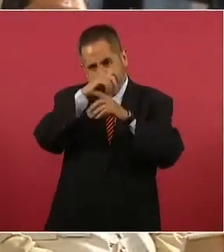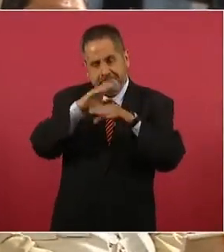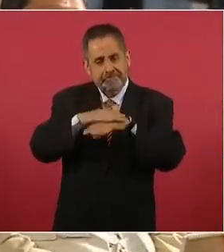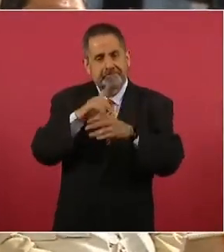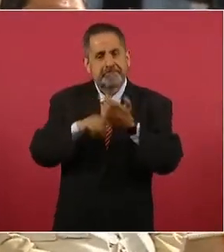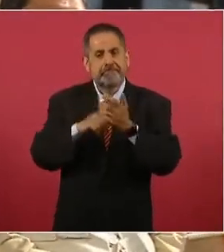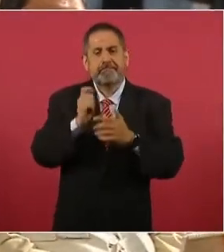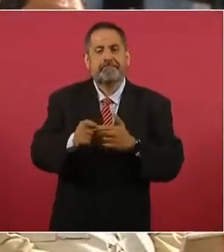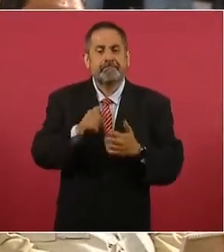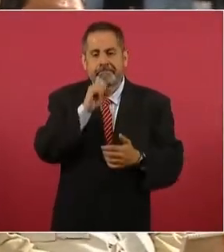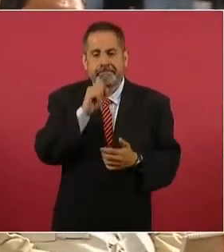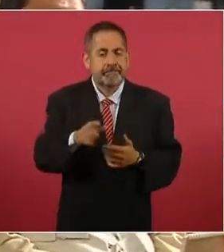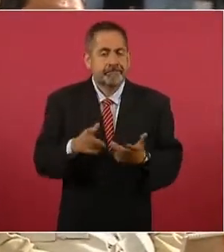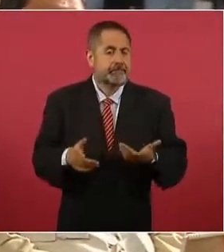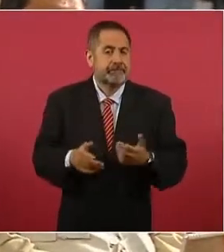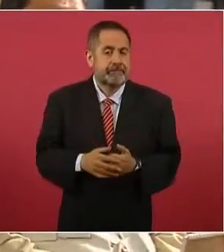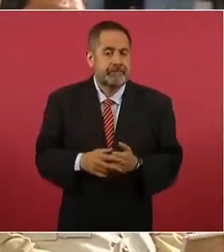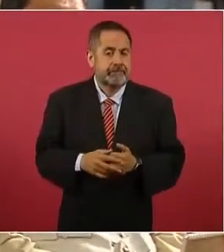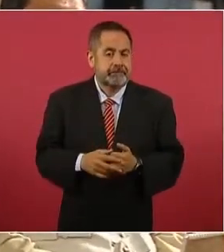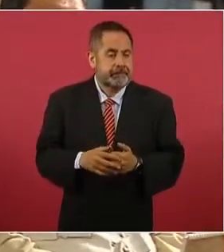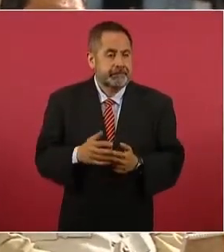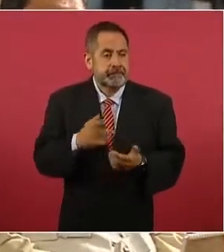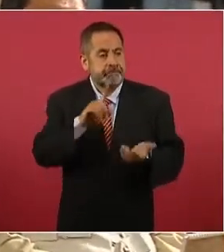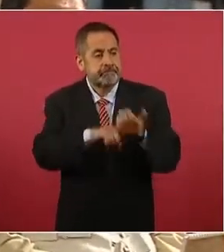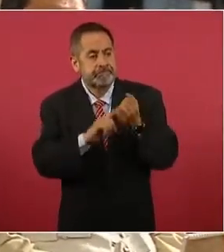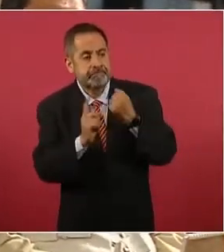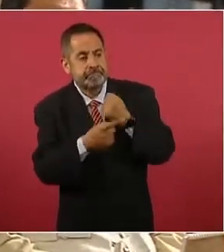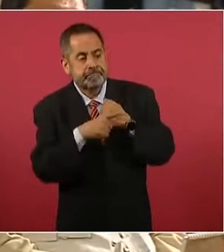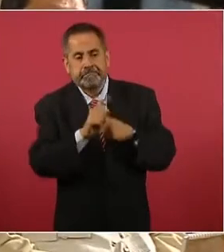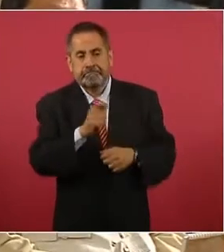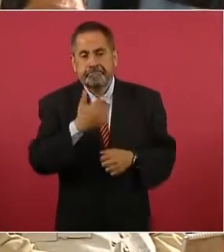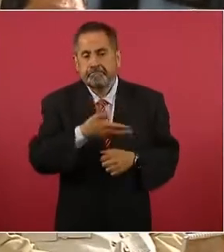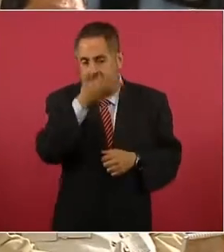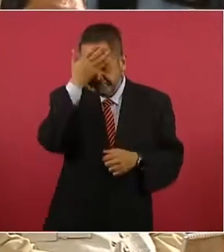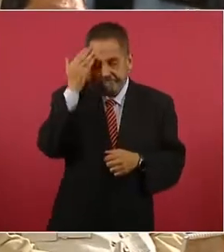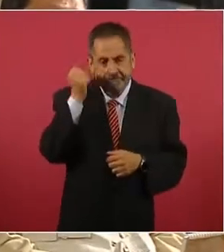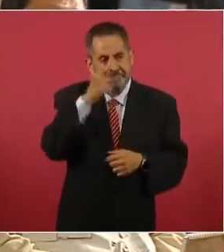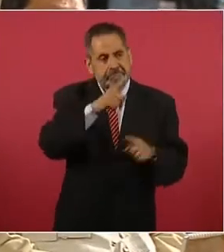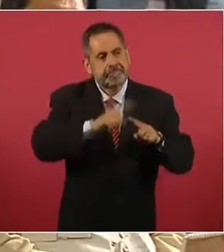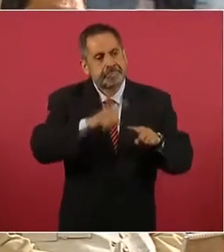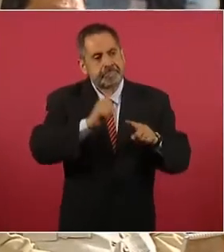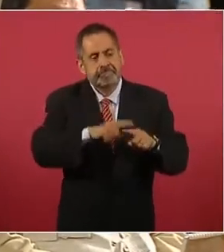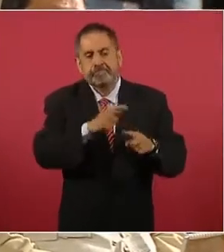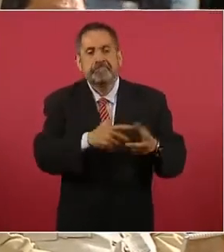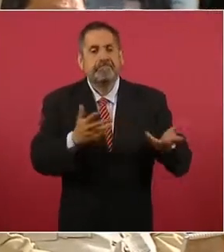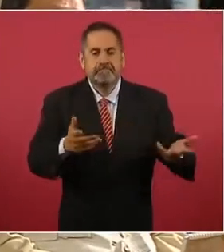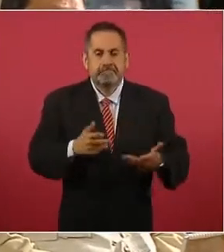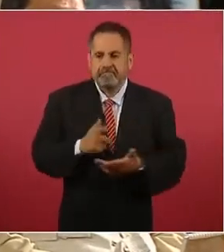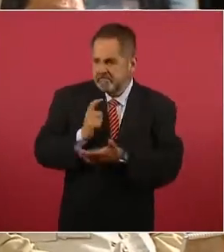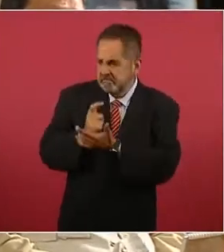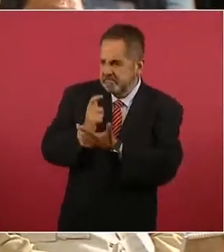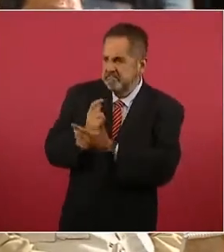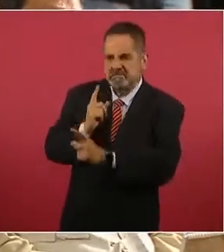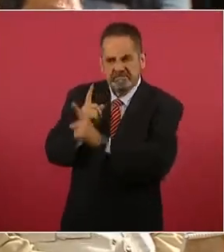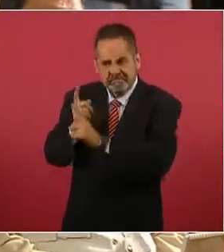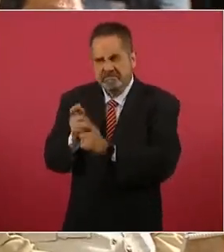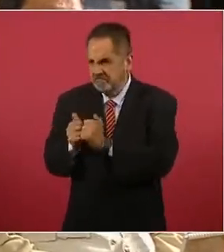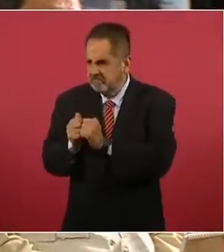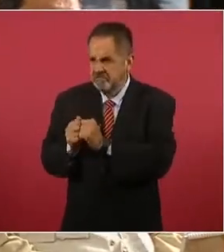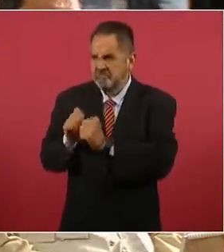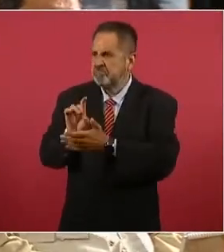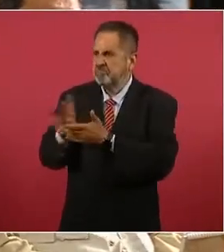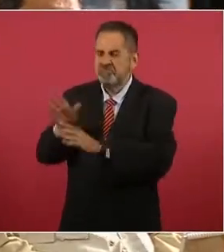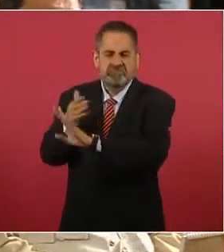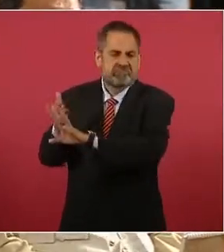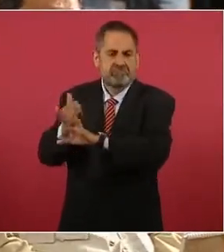porque realmente no se sabe quiénes están detrás de estos grupos, y además las